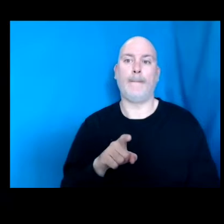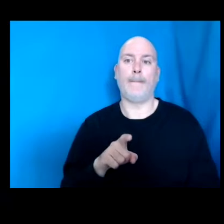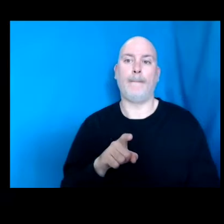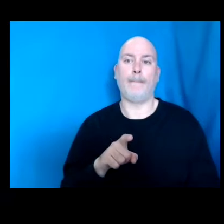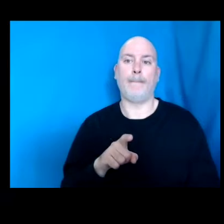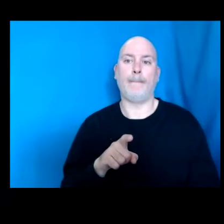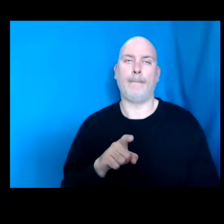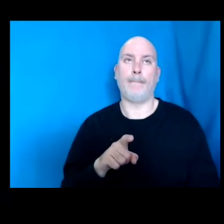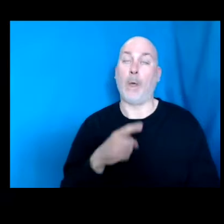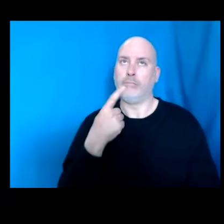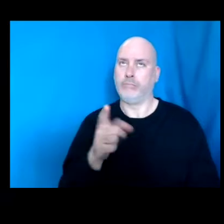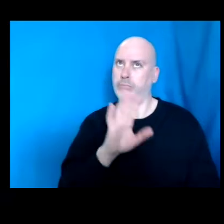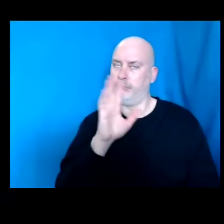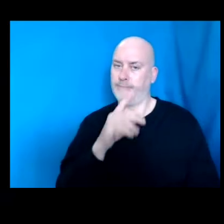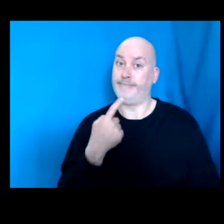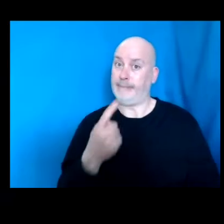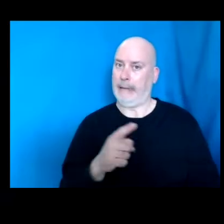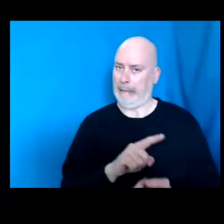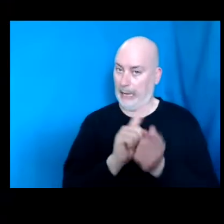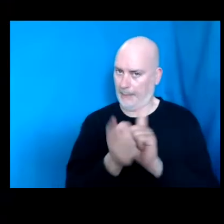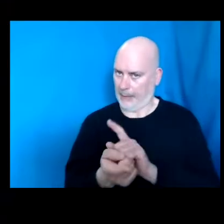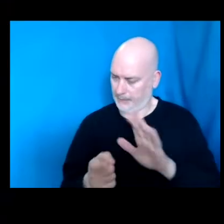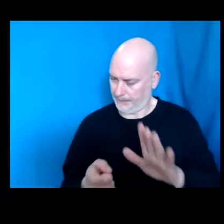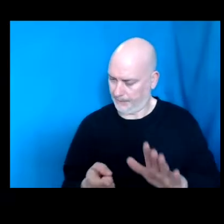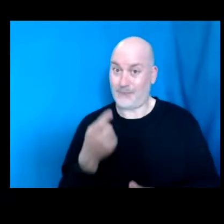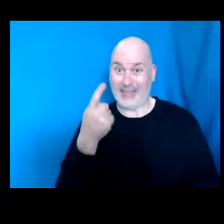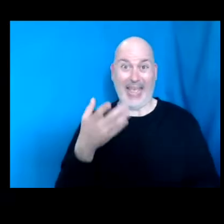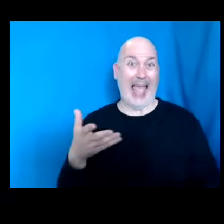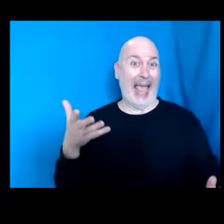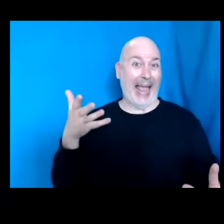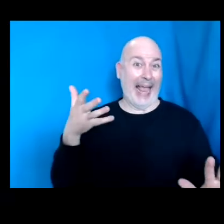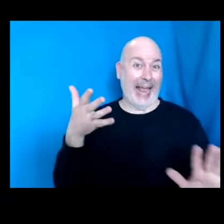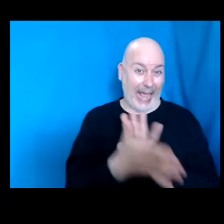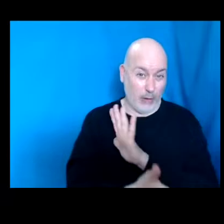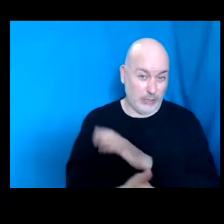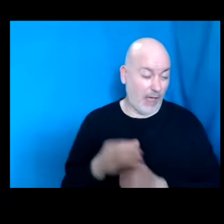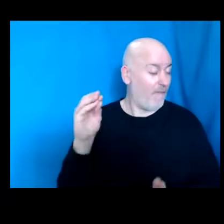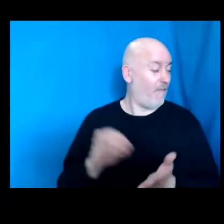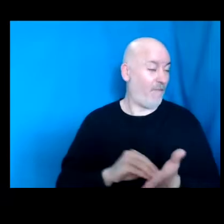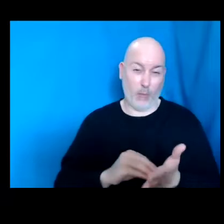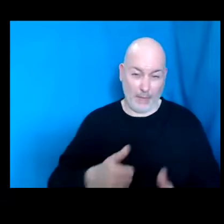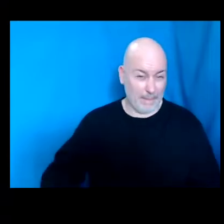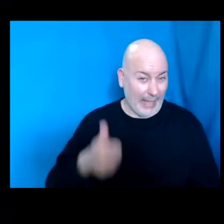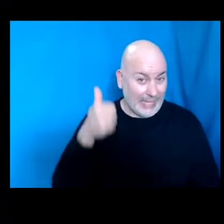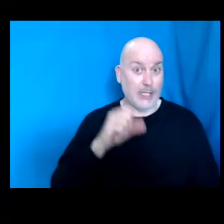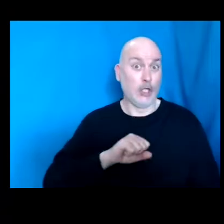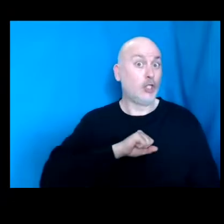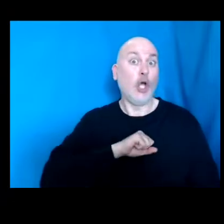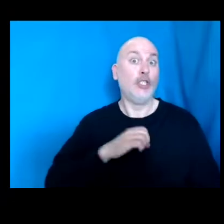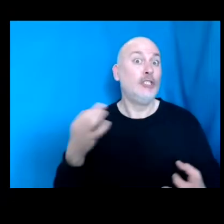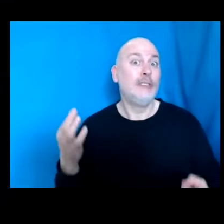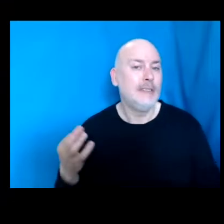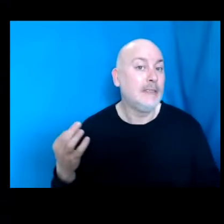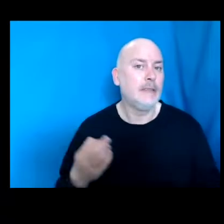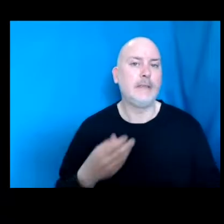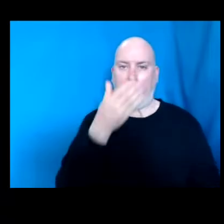lo he dicho al revés, perdón, que la causa más frecuente de la tos es el catarro de vías altas. Os volvemos a